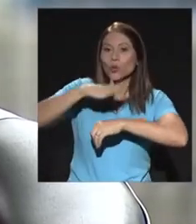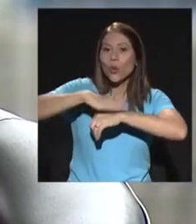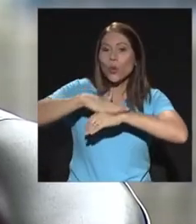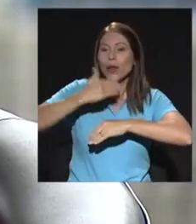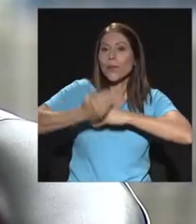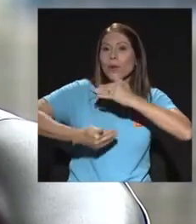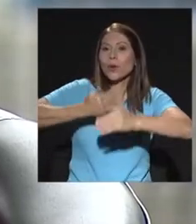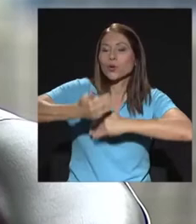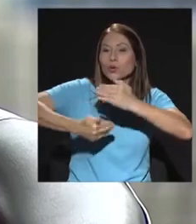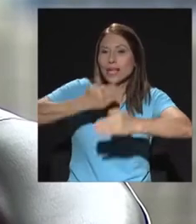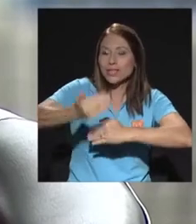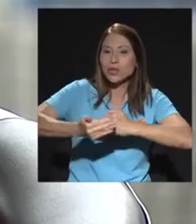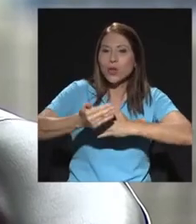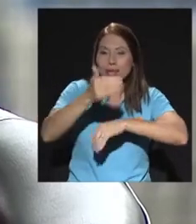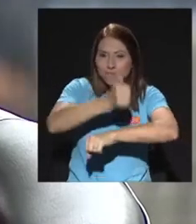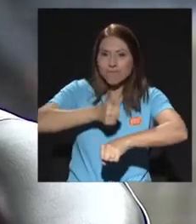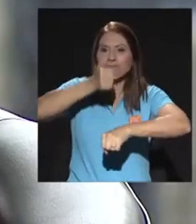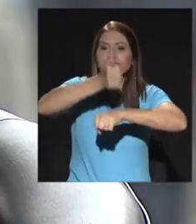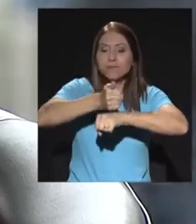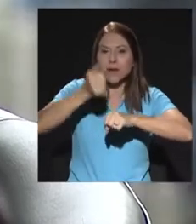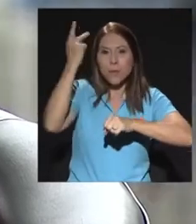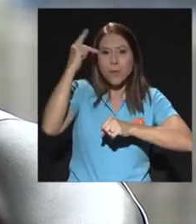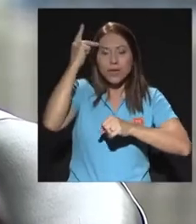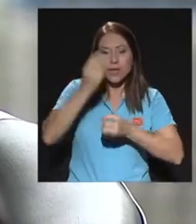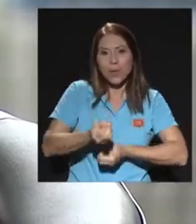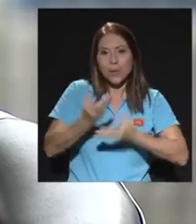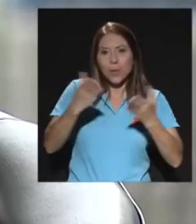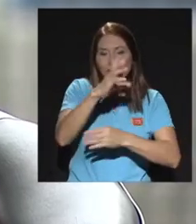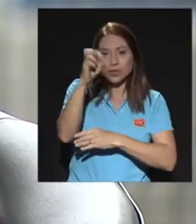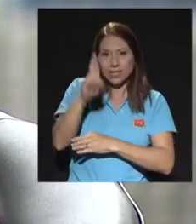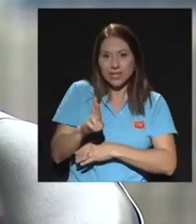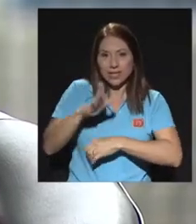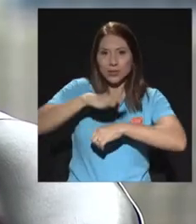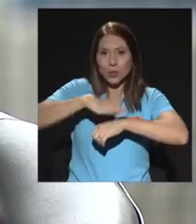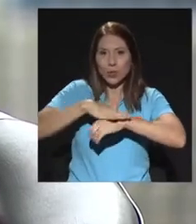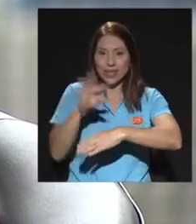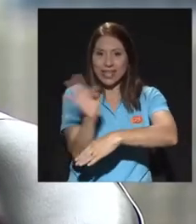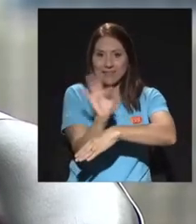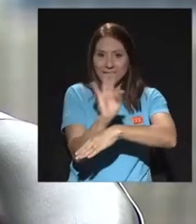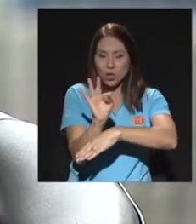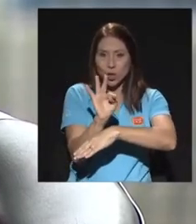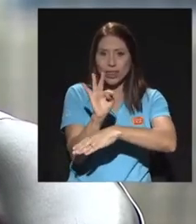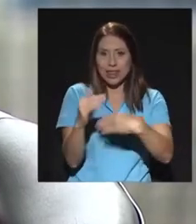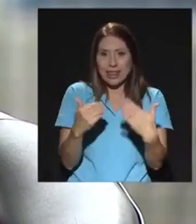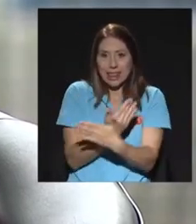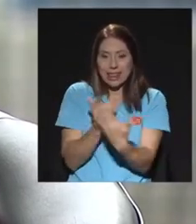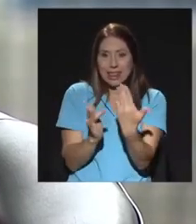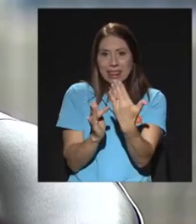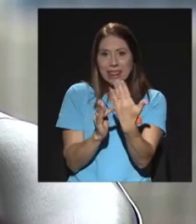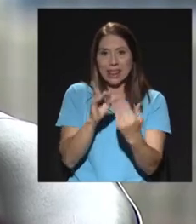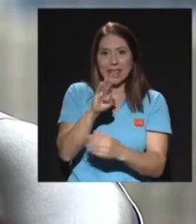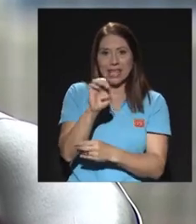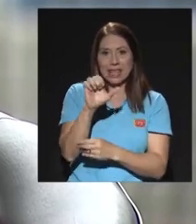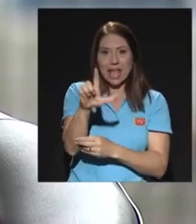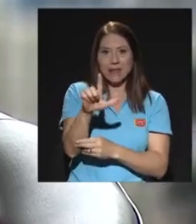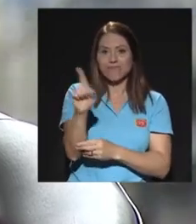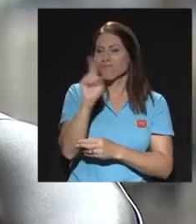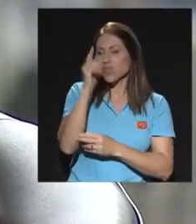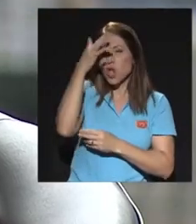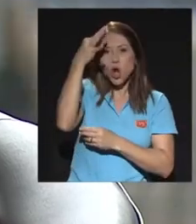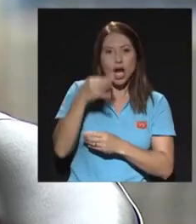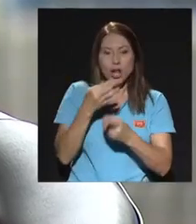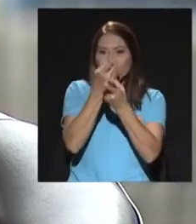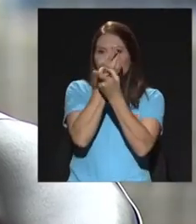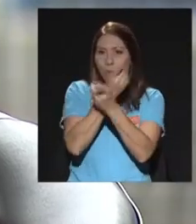de definición de política pública en Costa Rica alrededor de la televisión digital. No creo que sea ni tan democrático ni